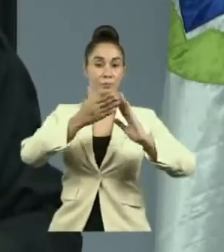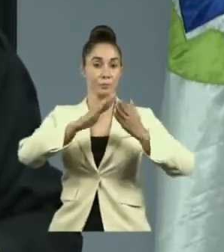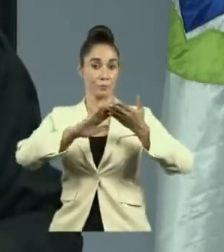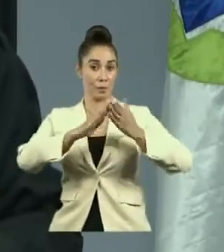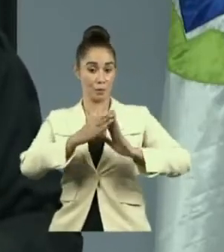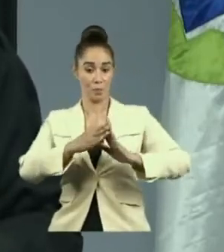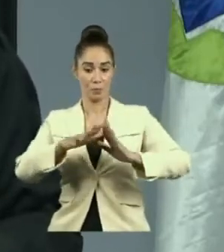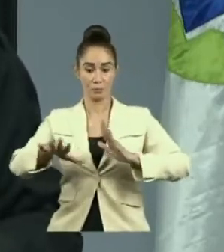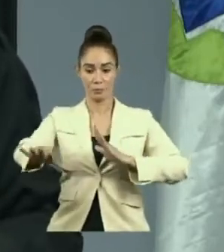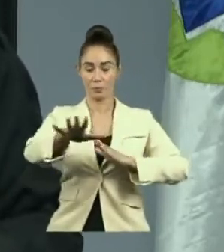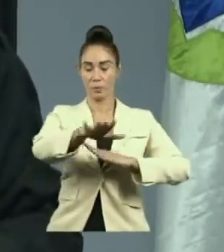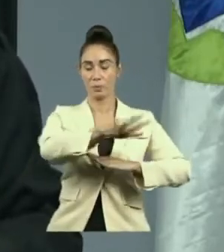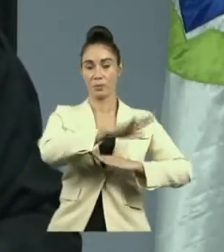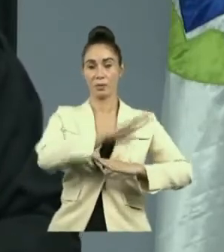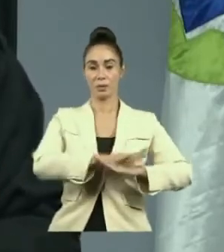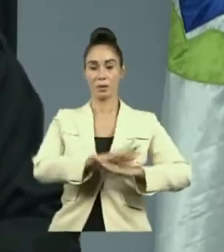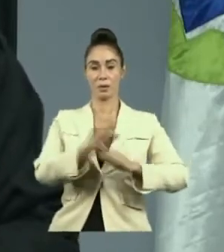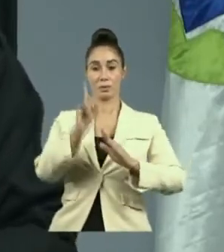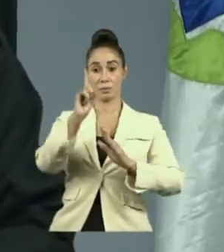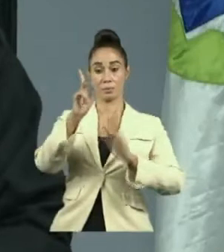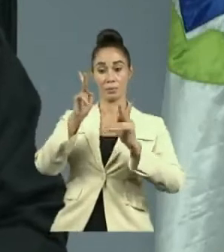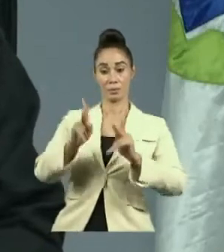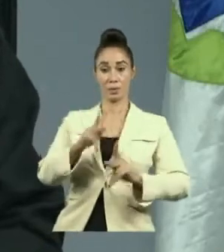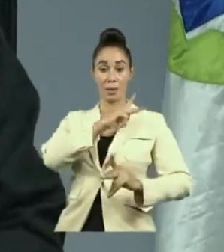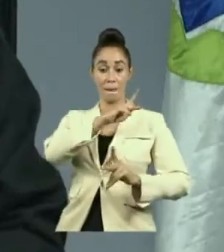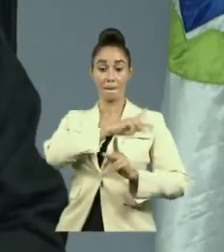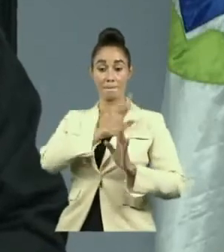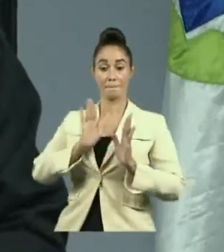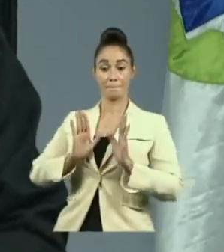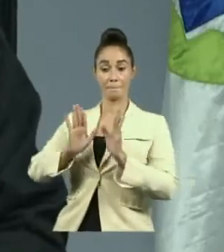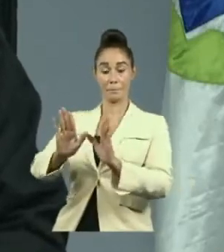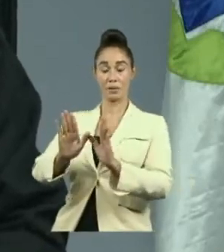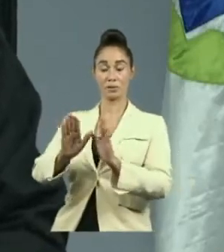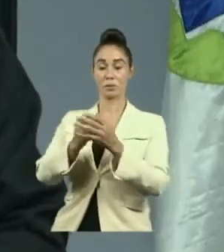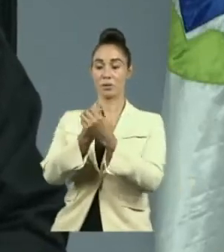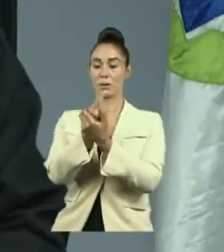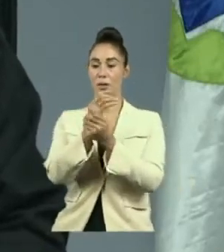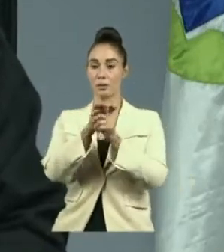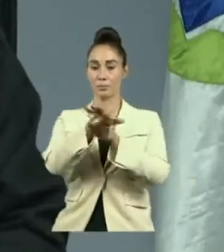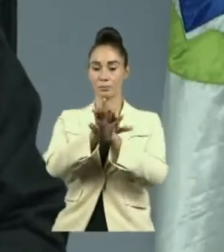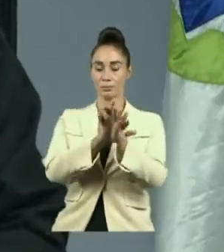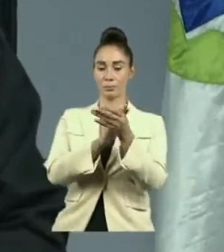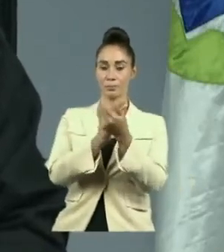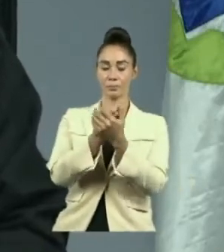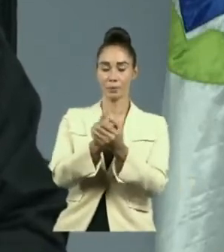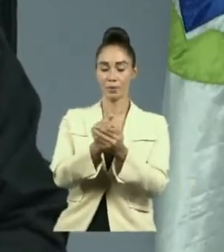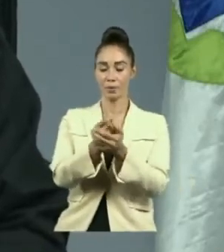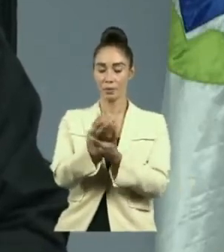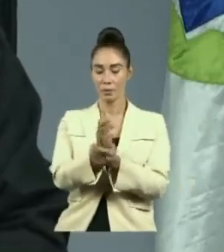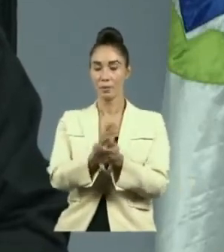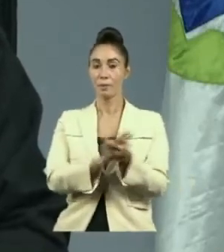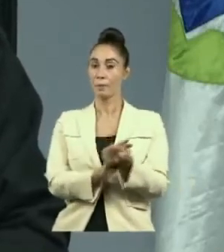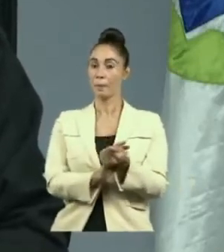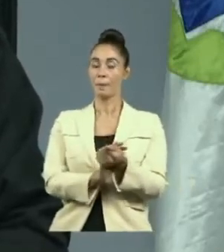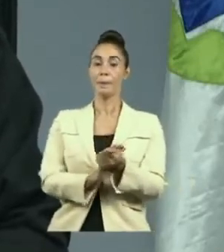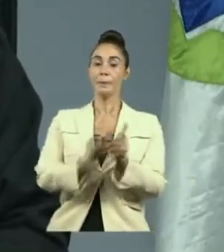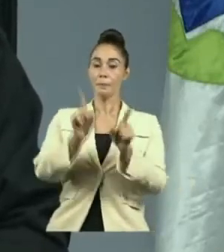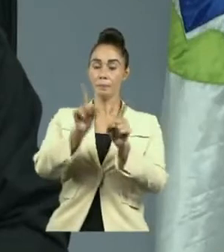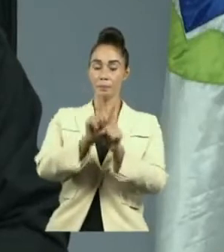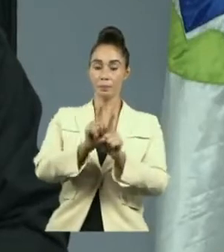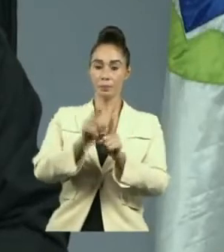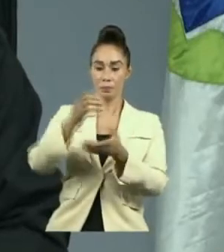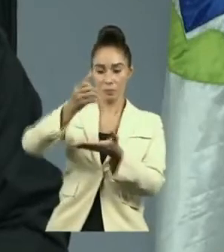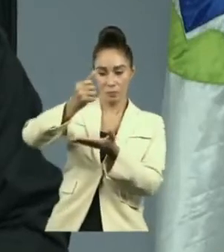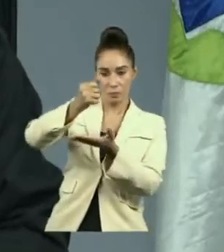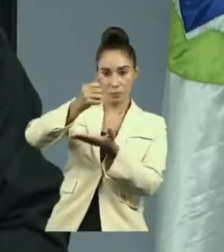de manera individual con el lavado frecuente de las manos con agua y jabón abundante o el uso de gel